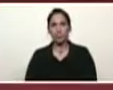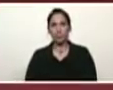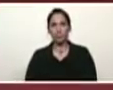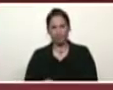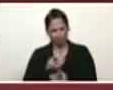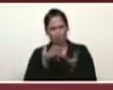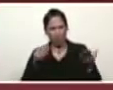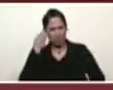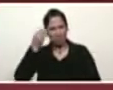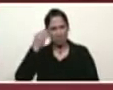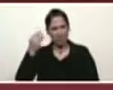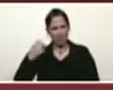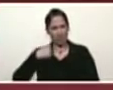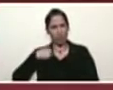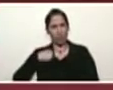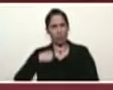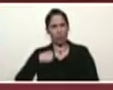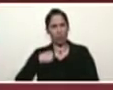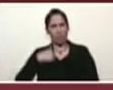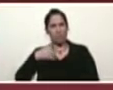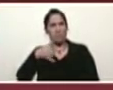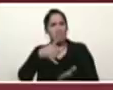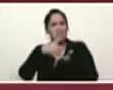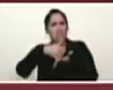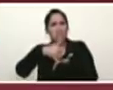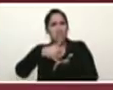¿Ustedes creen que yo soy un cobarde que huyo?